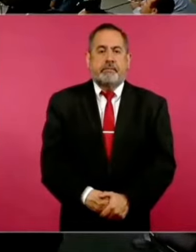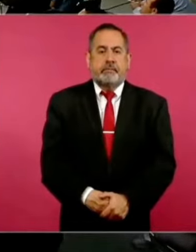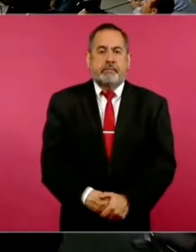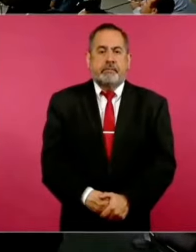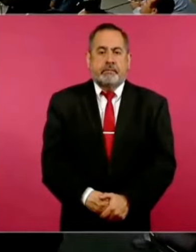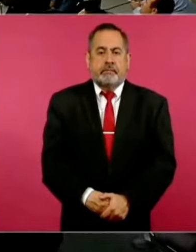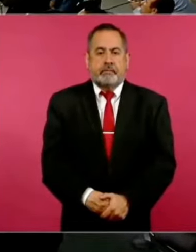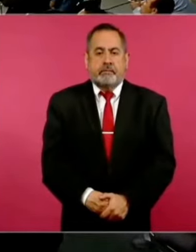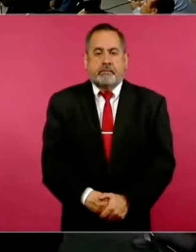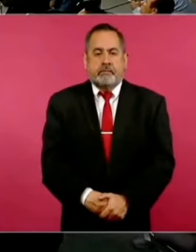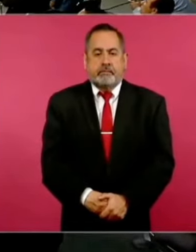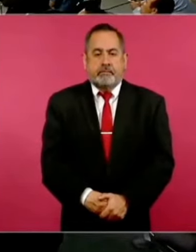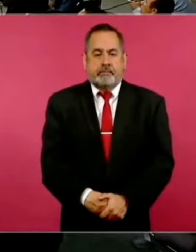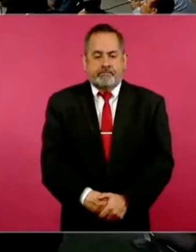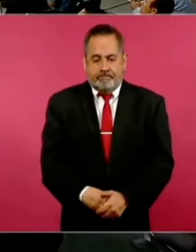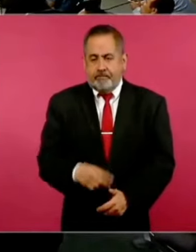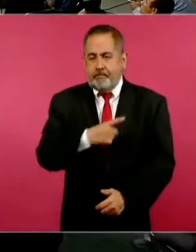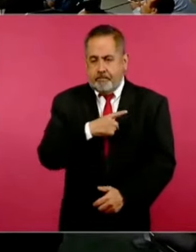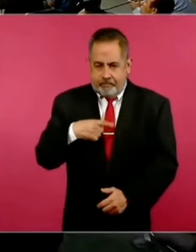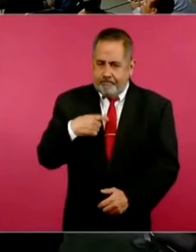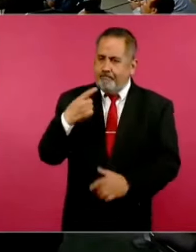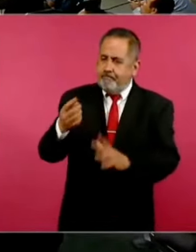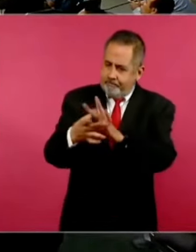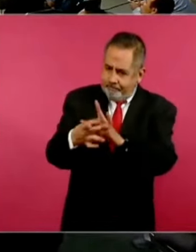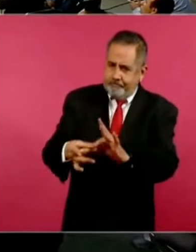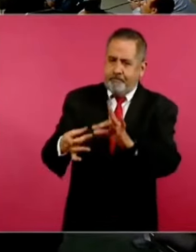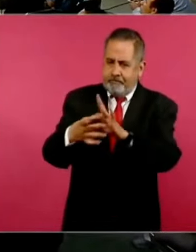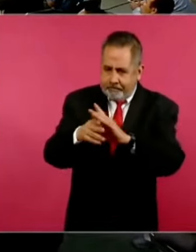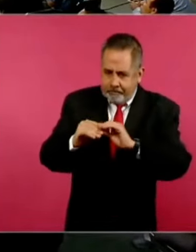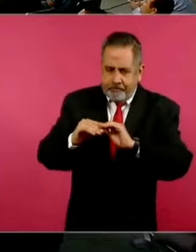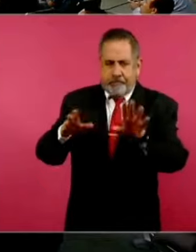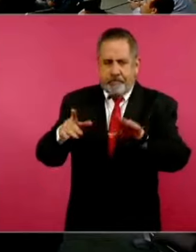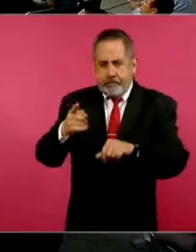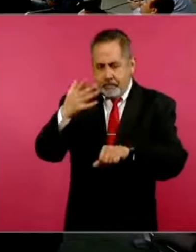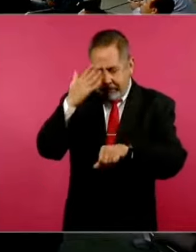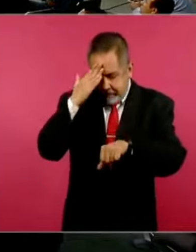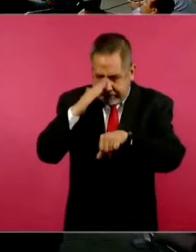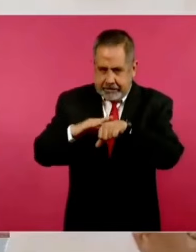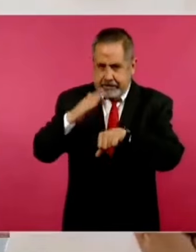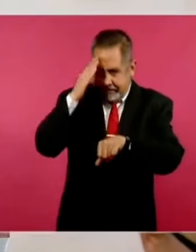Es que hay que estar refrescando la memoria,